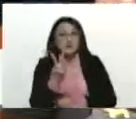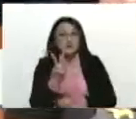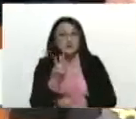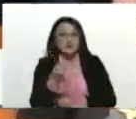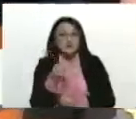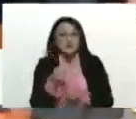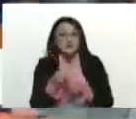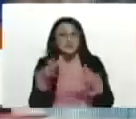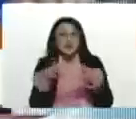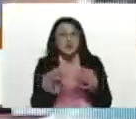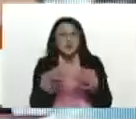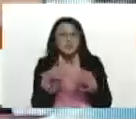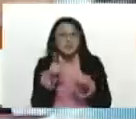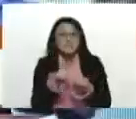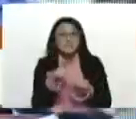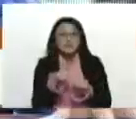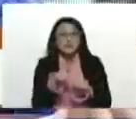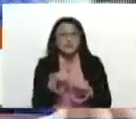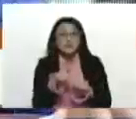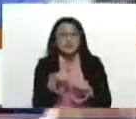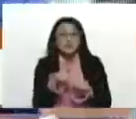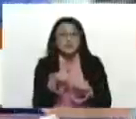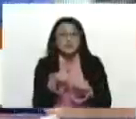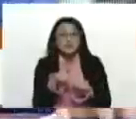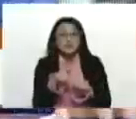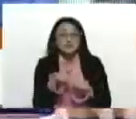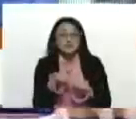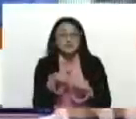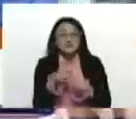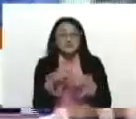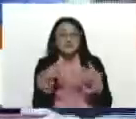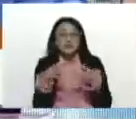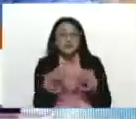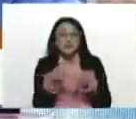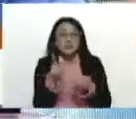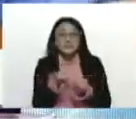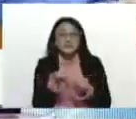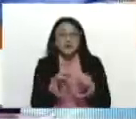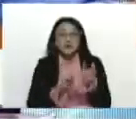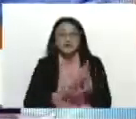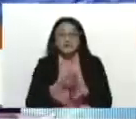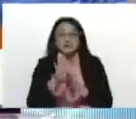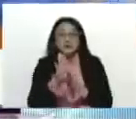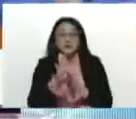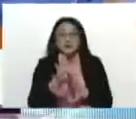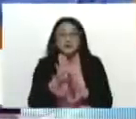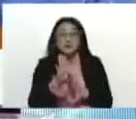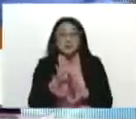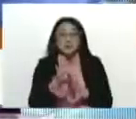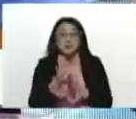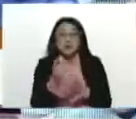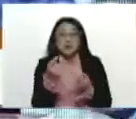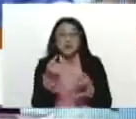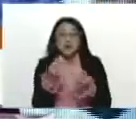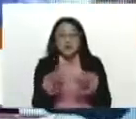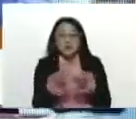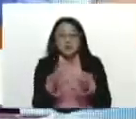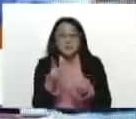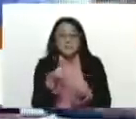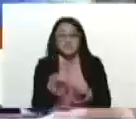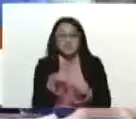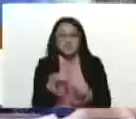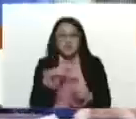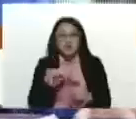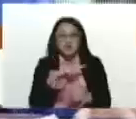el sector petrolero sin el sector petrolero el crecimiento que ha habido no tiene nada que ver con el sector petrolero